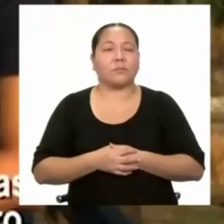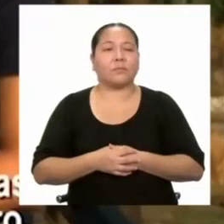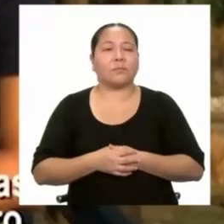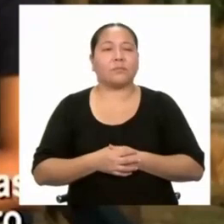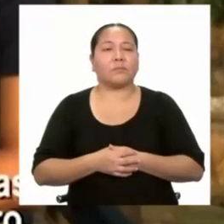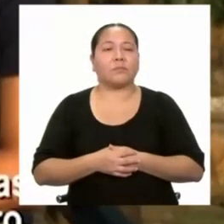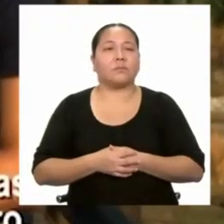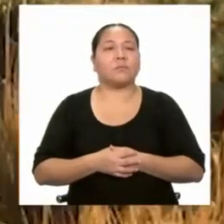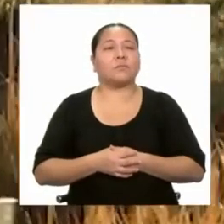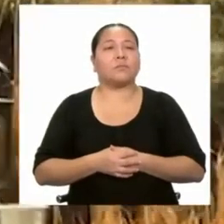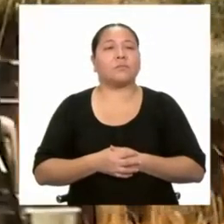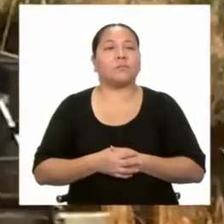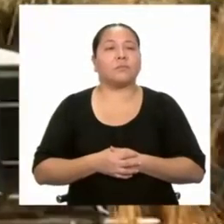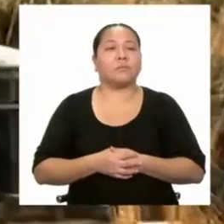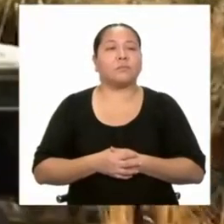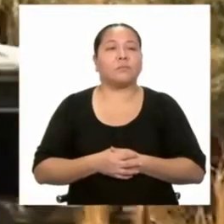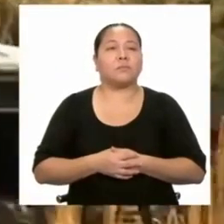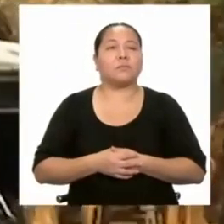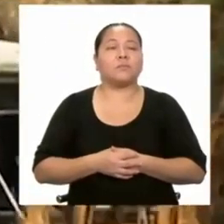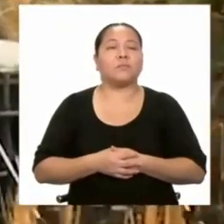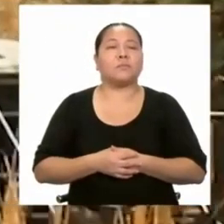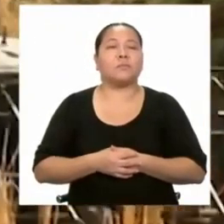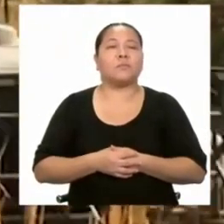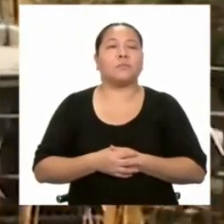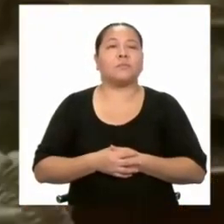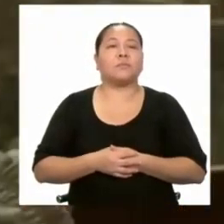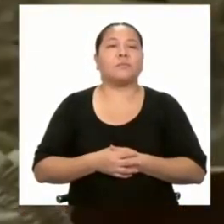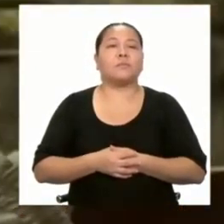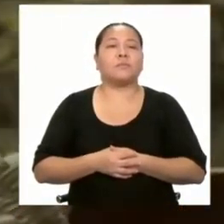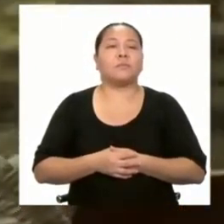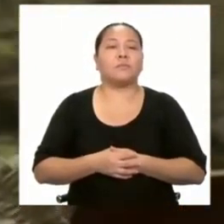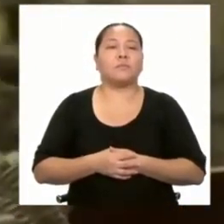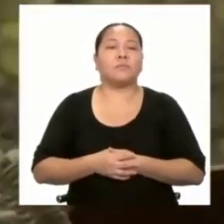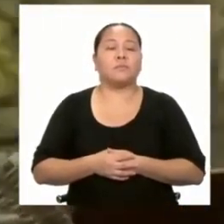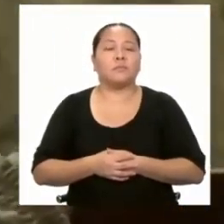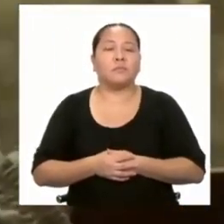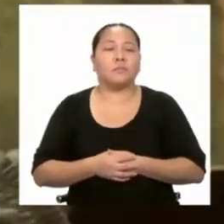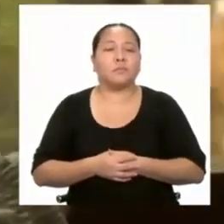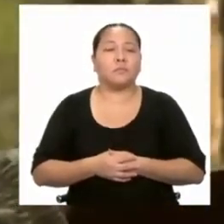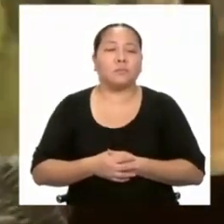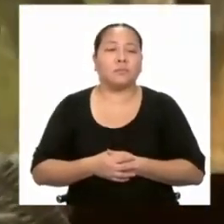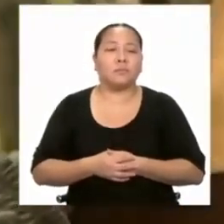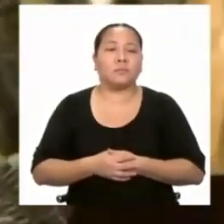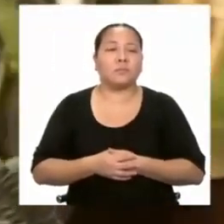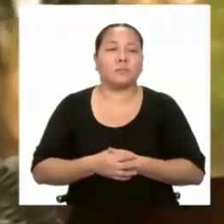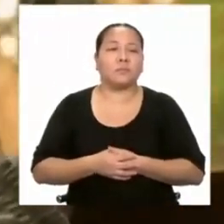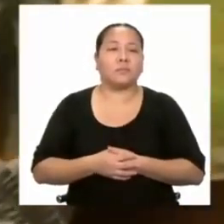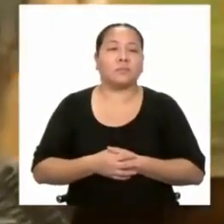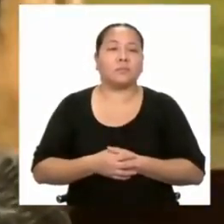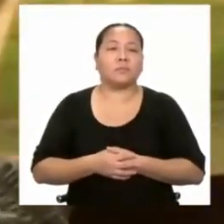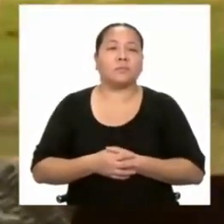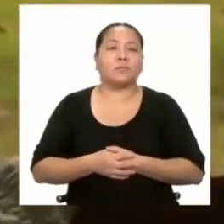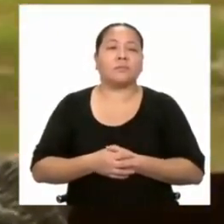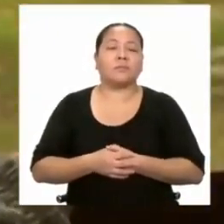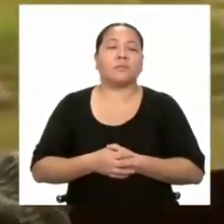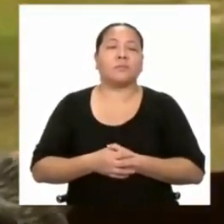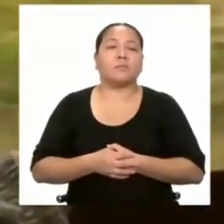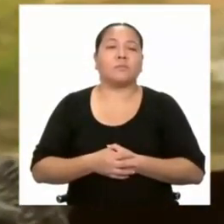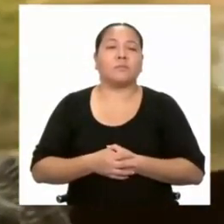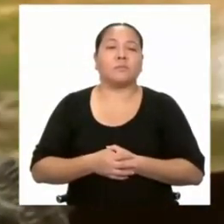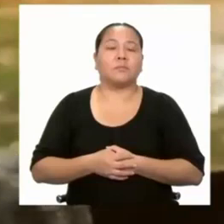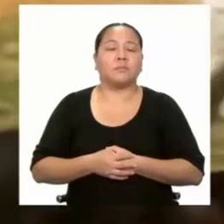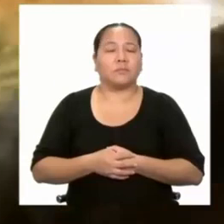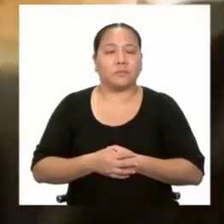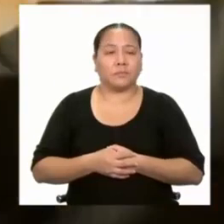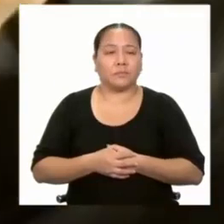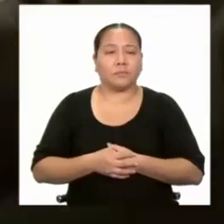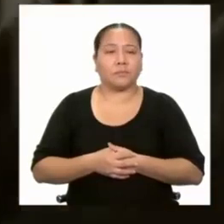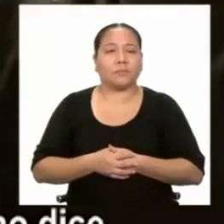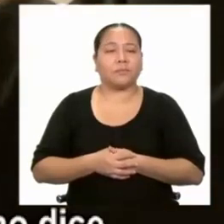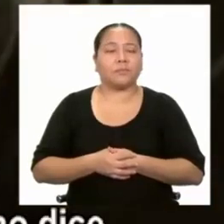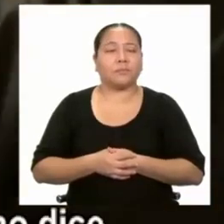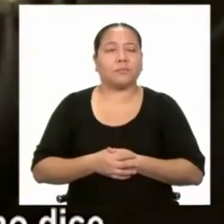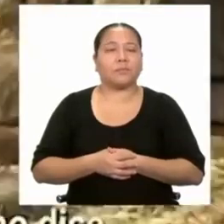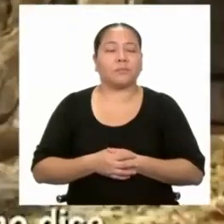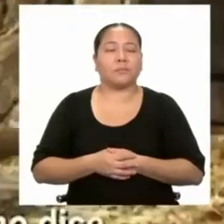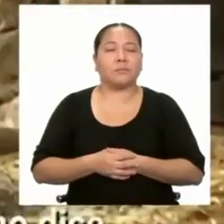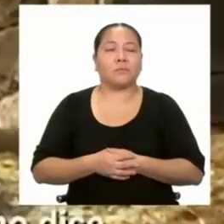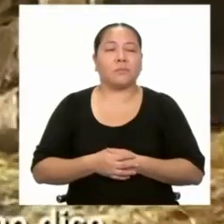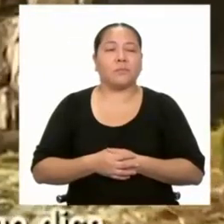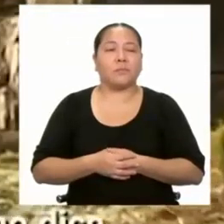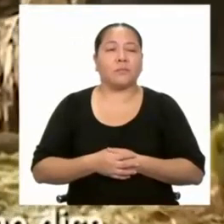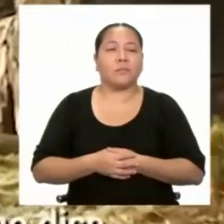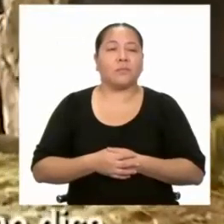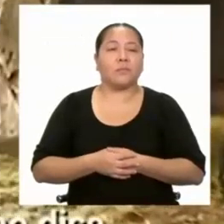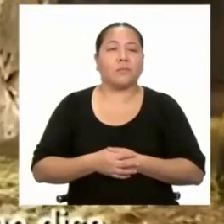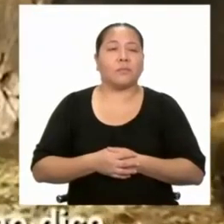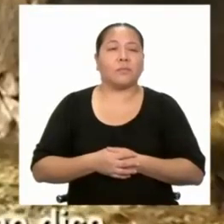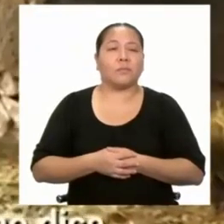gas emissions. The only way to get to zero carbon emissions